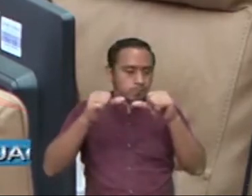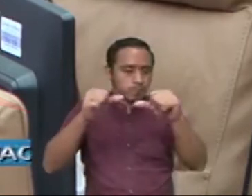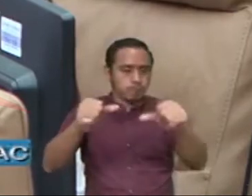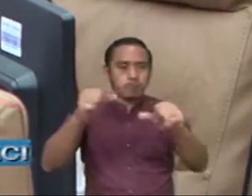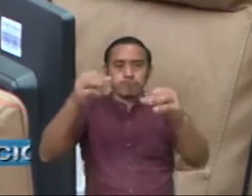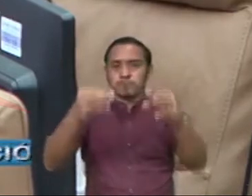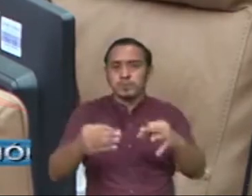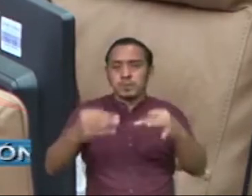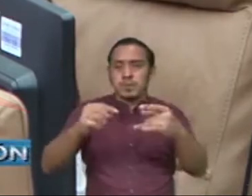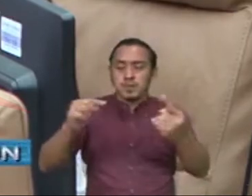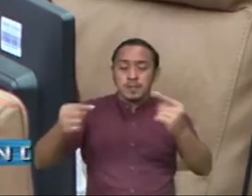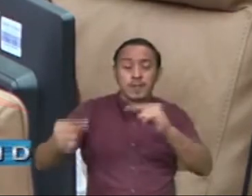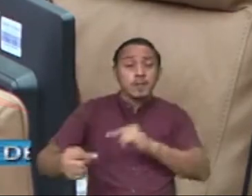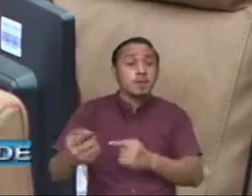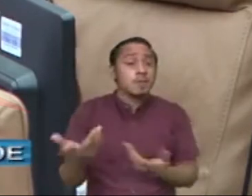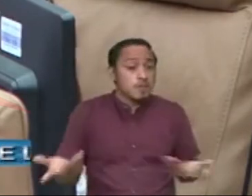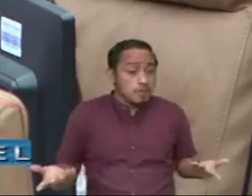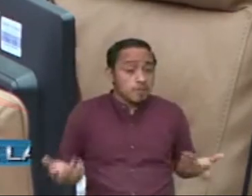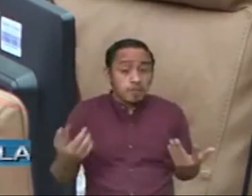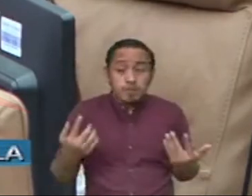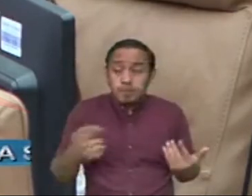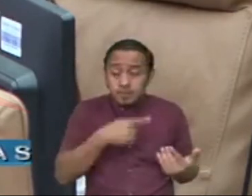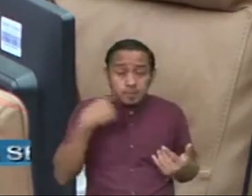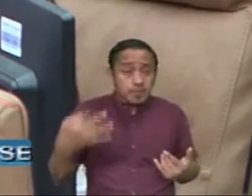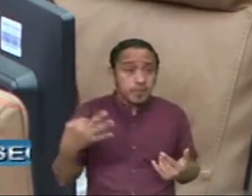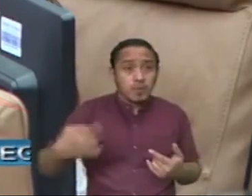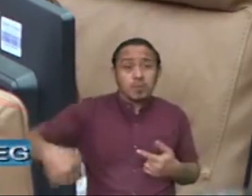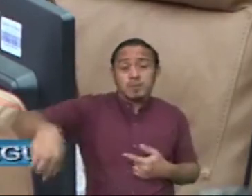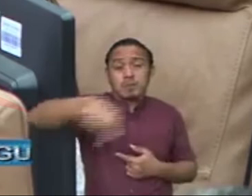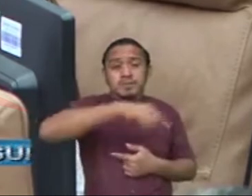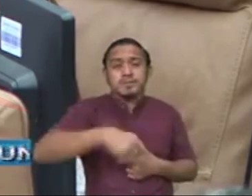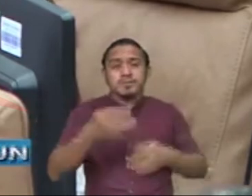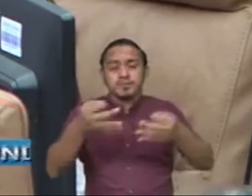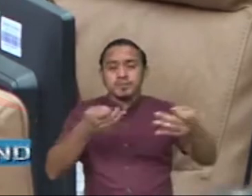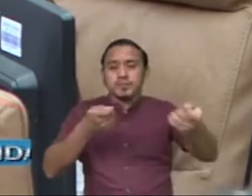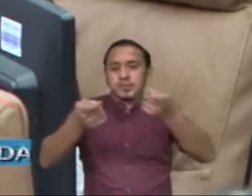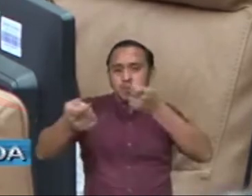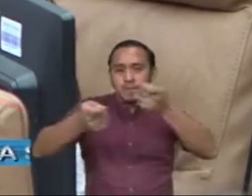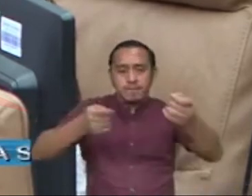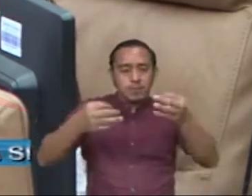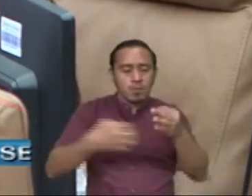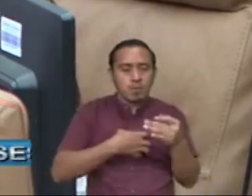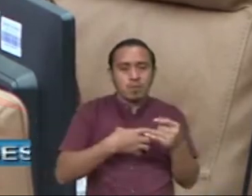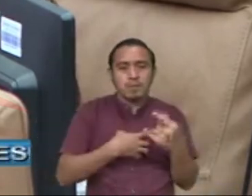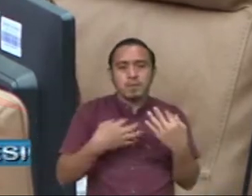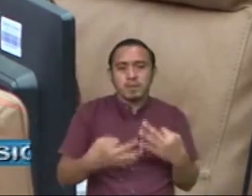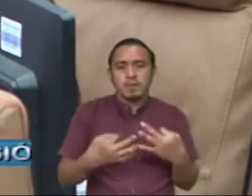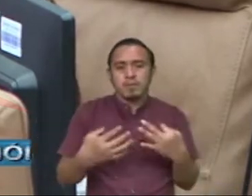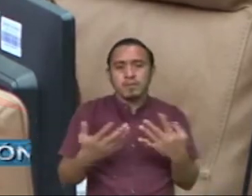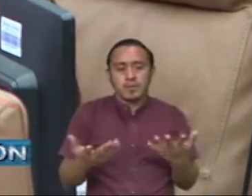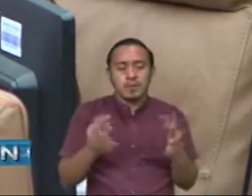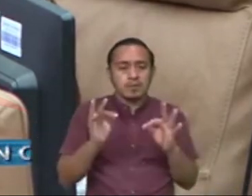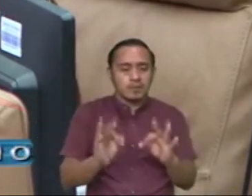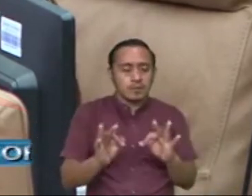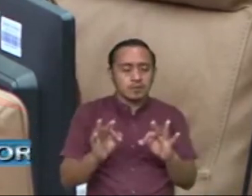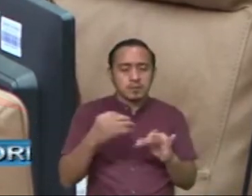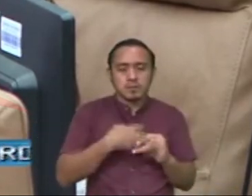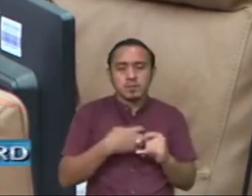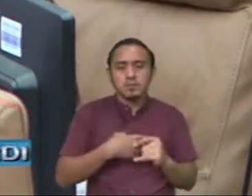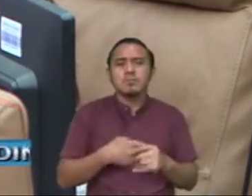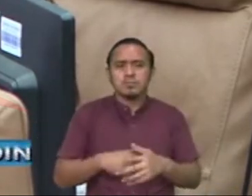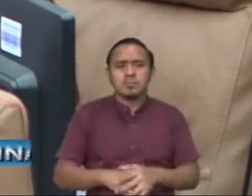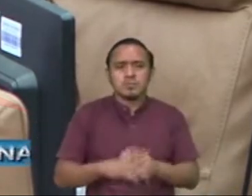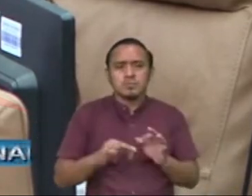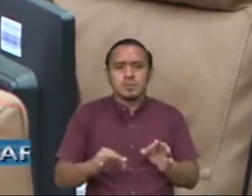y adaptada a la cambiante realidad, con el fin de ir mejorando la administración pública, aumentando la eficiencia y cumpliendo la misión